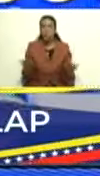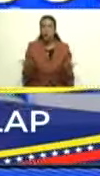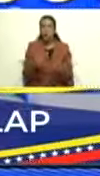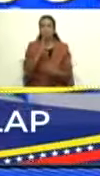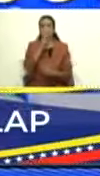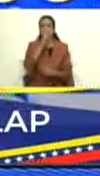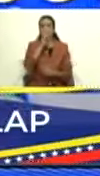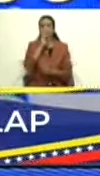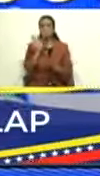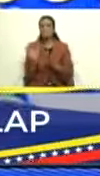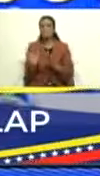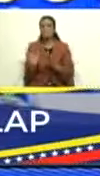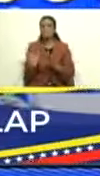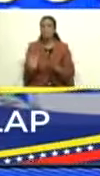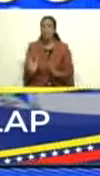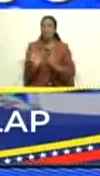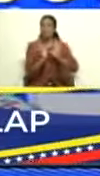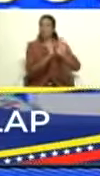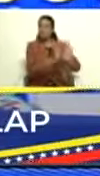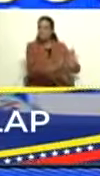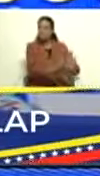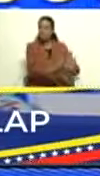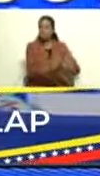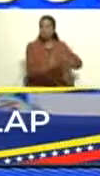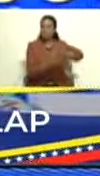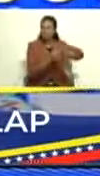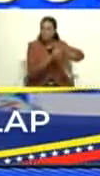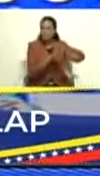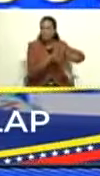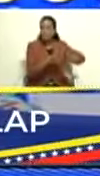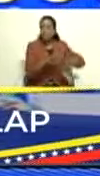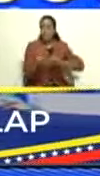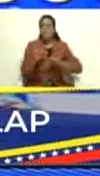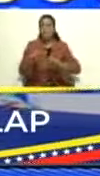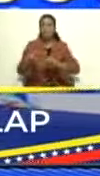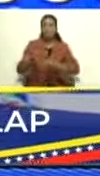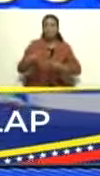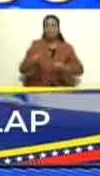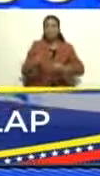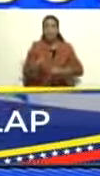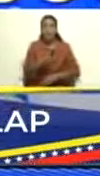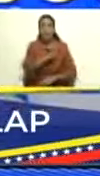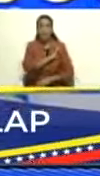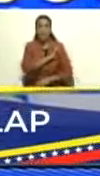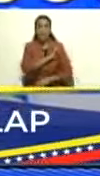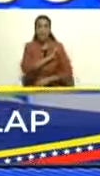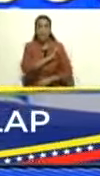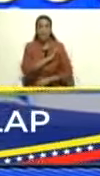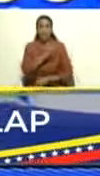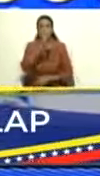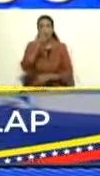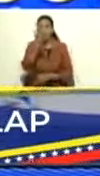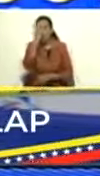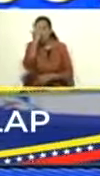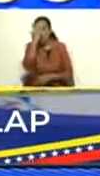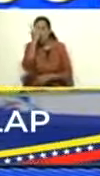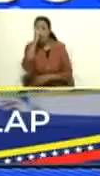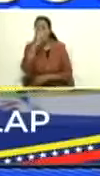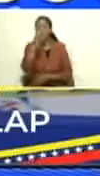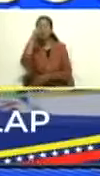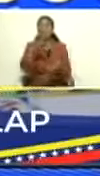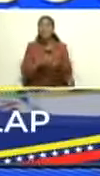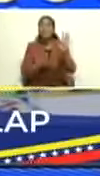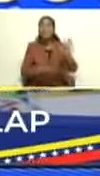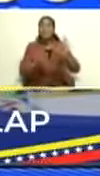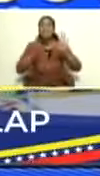Nosotros pasamos a la acción. Y es enero y febrero 2016 que